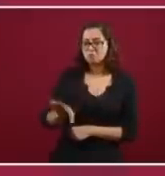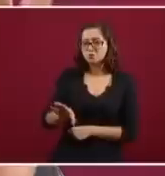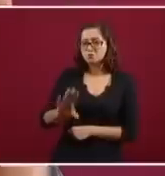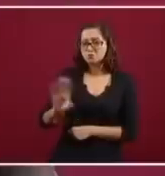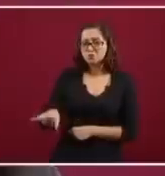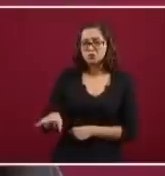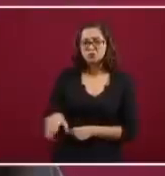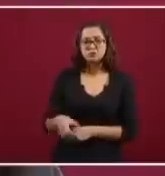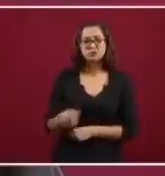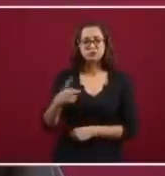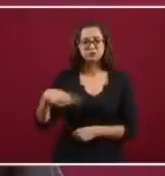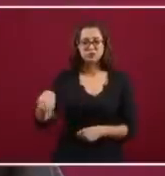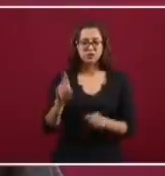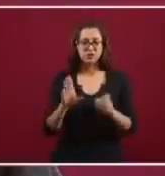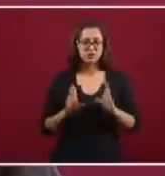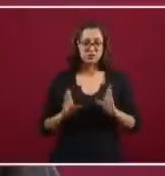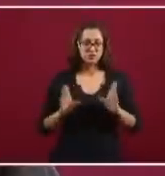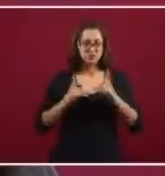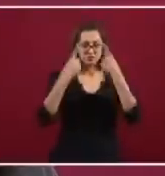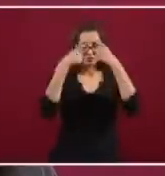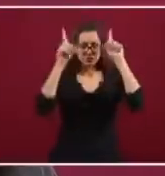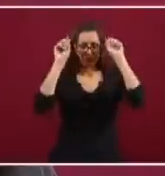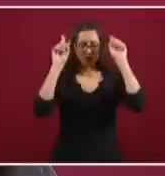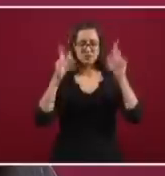muertos de las Fuerzas Armadas.